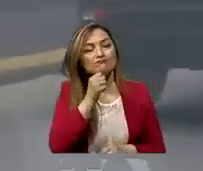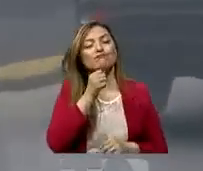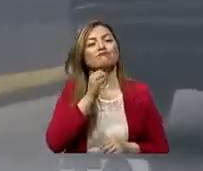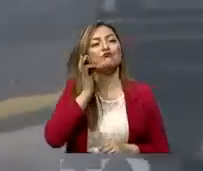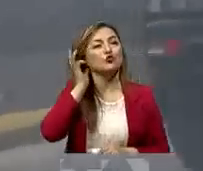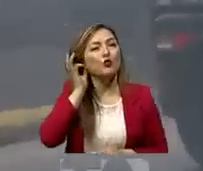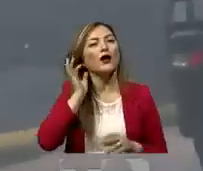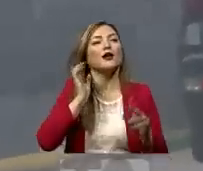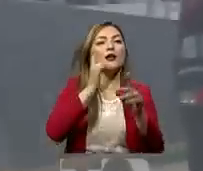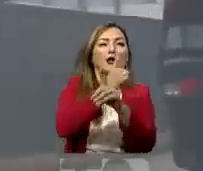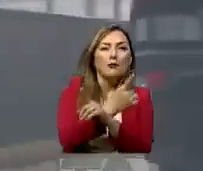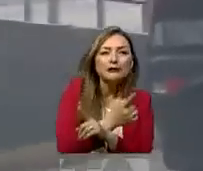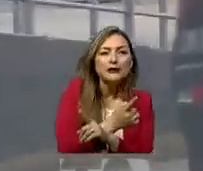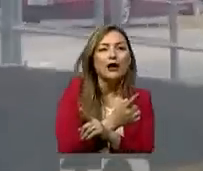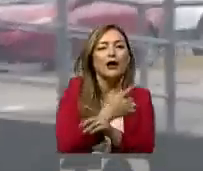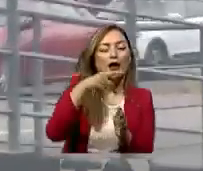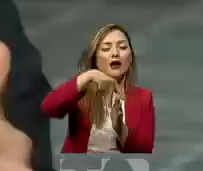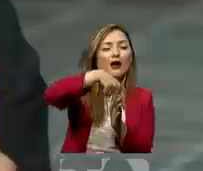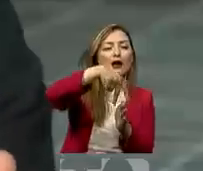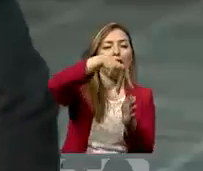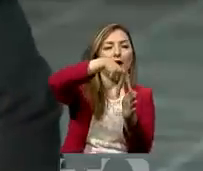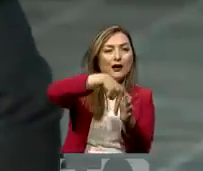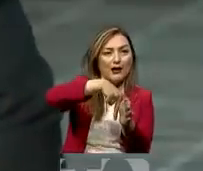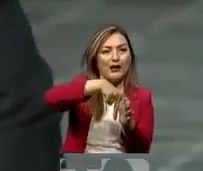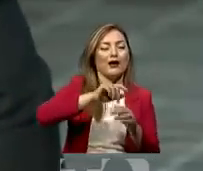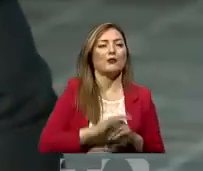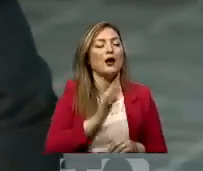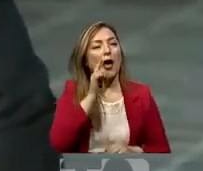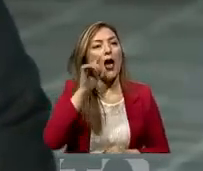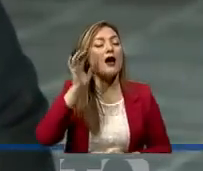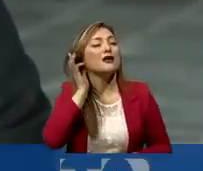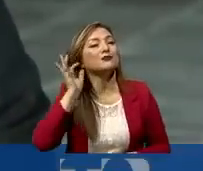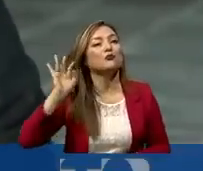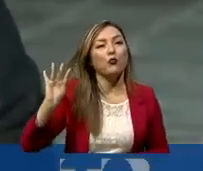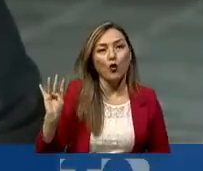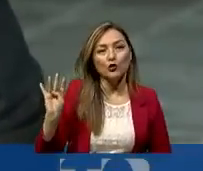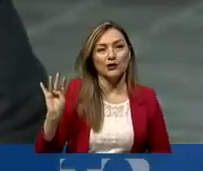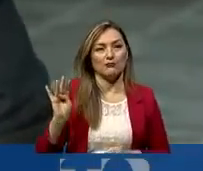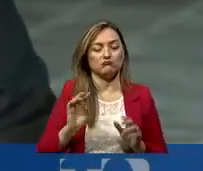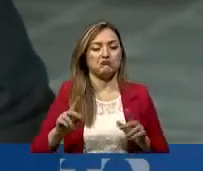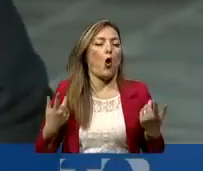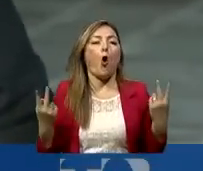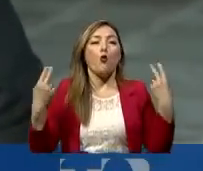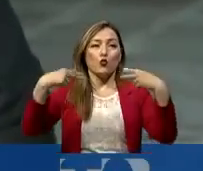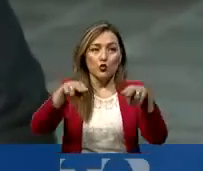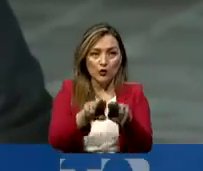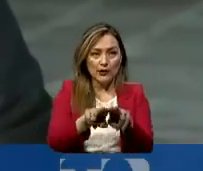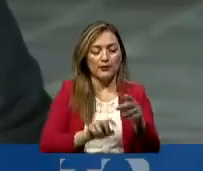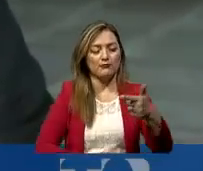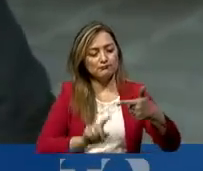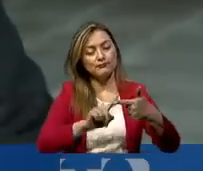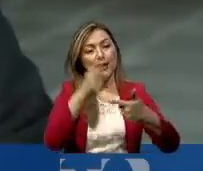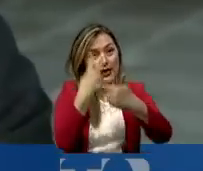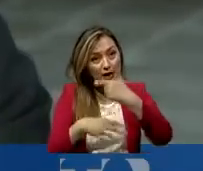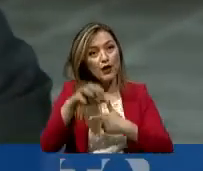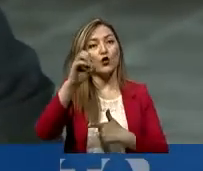y discapacidad de un segundo ocupante. Cónyuge o conviviente, situación evidente. Hijos o